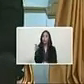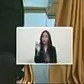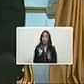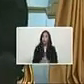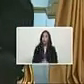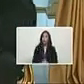cara